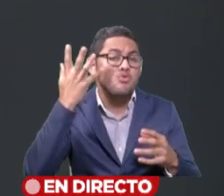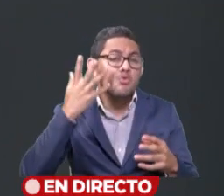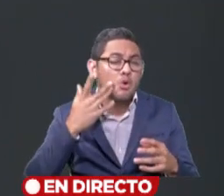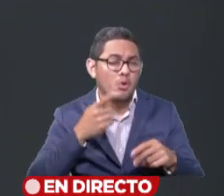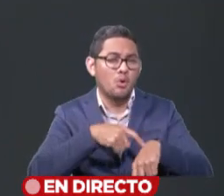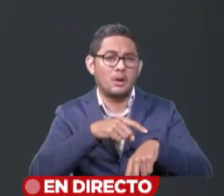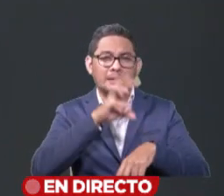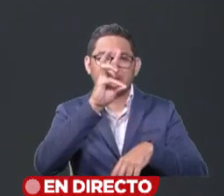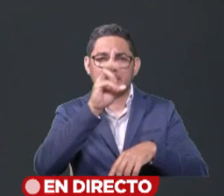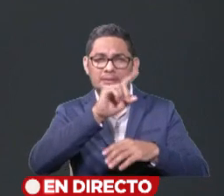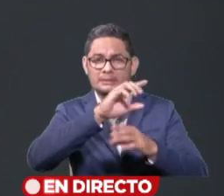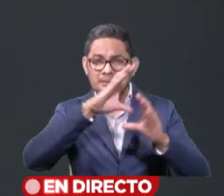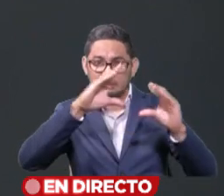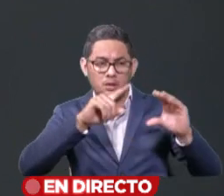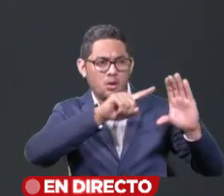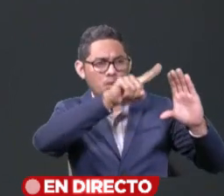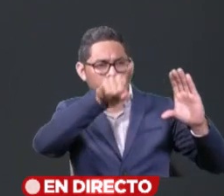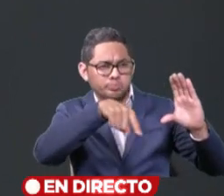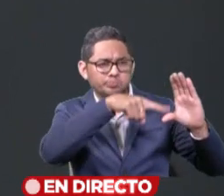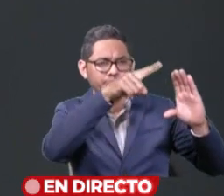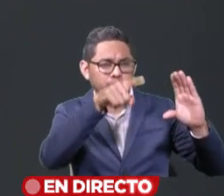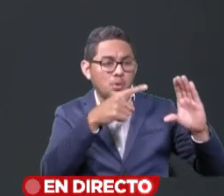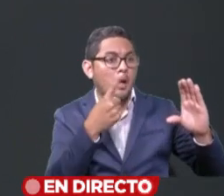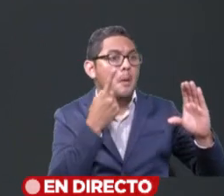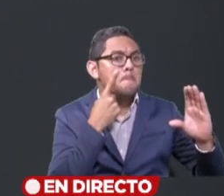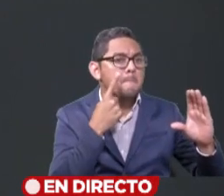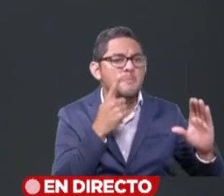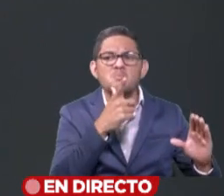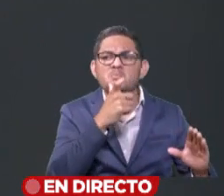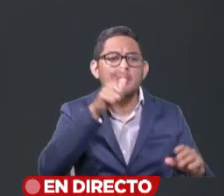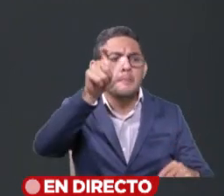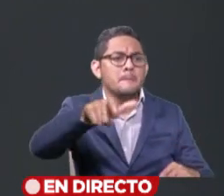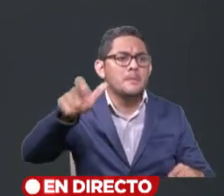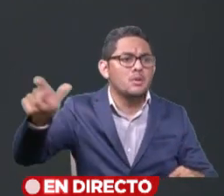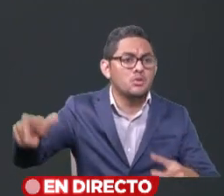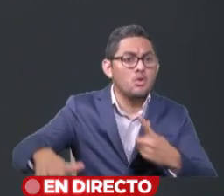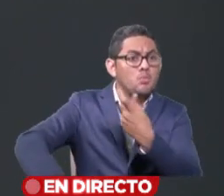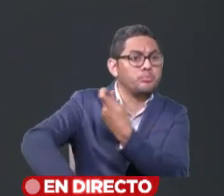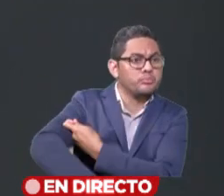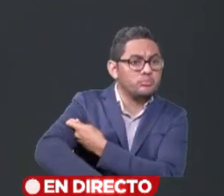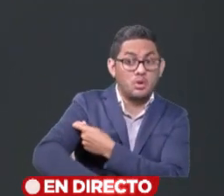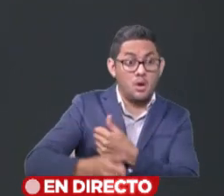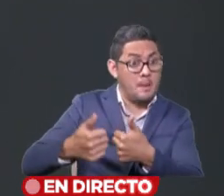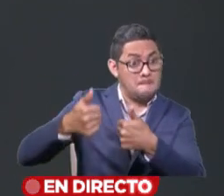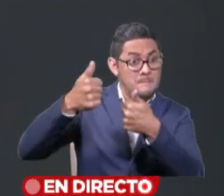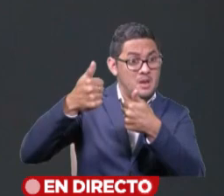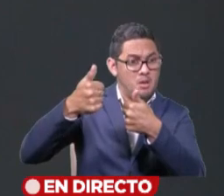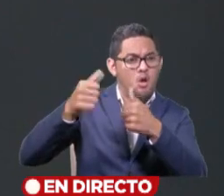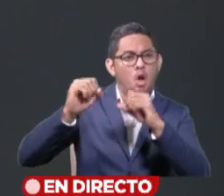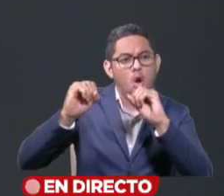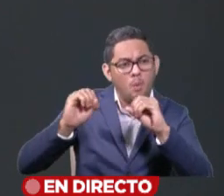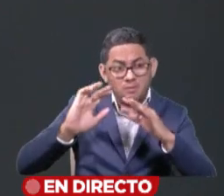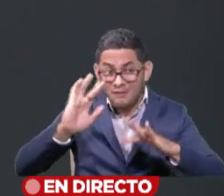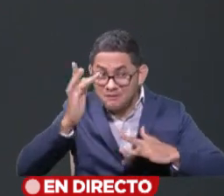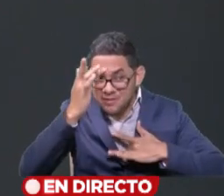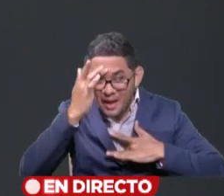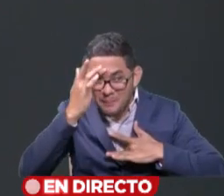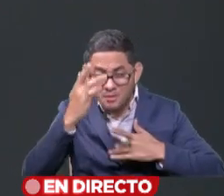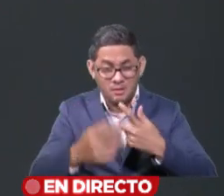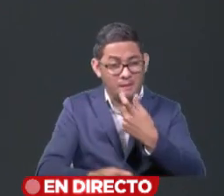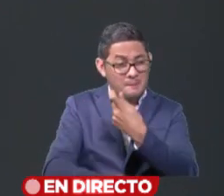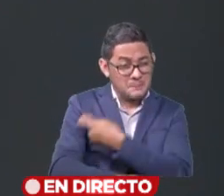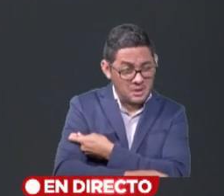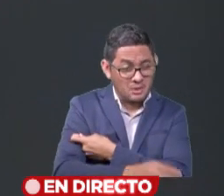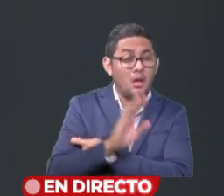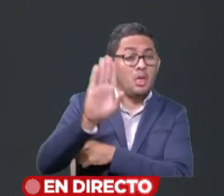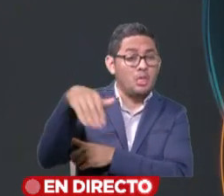tarde, y de esta manera podemos seguir a todas las personas vacunadas y hacer un cruce con el hecho de que estas